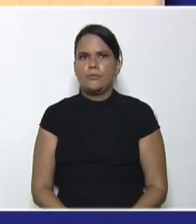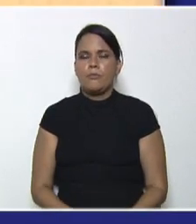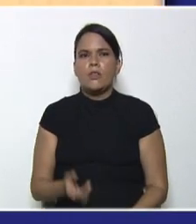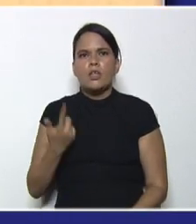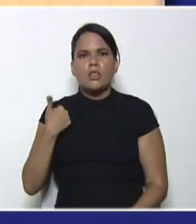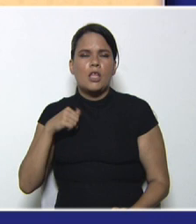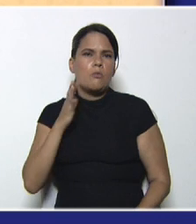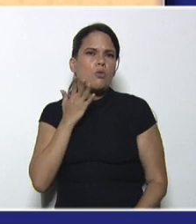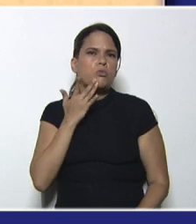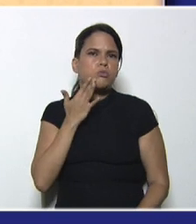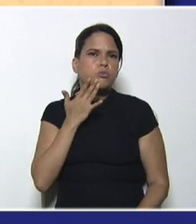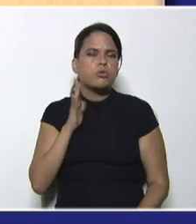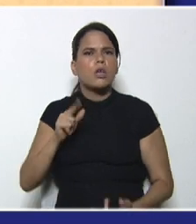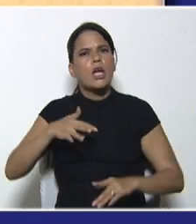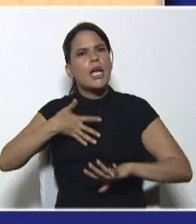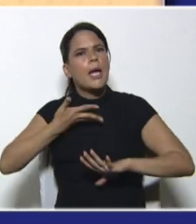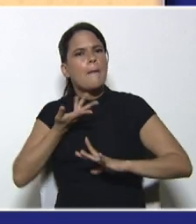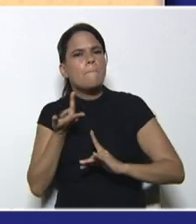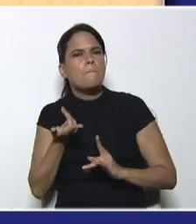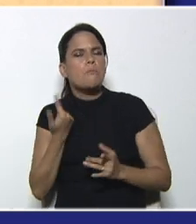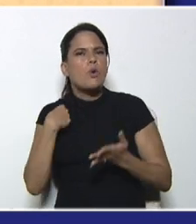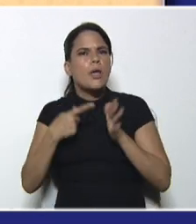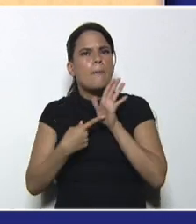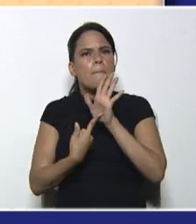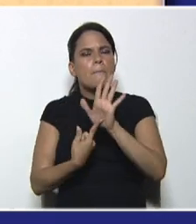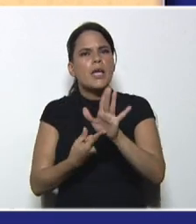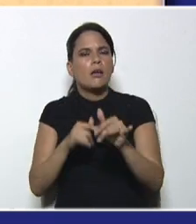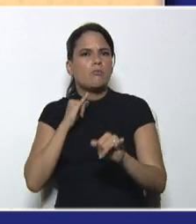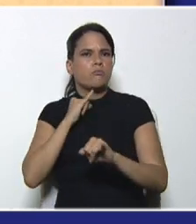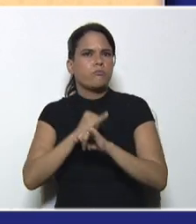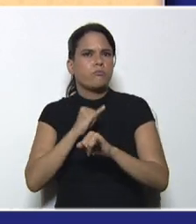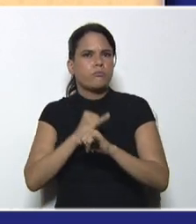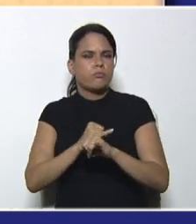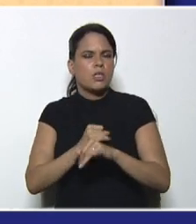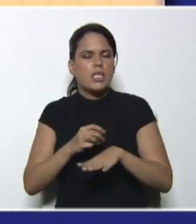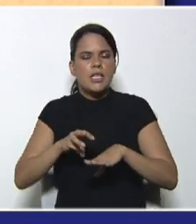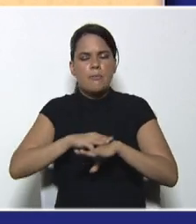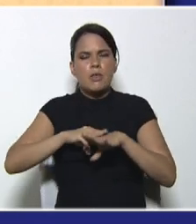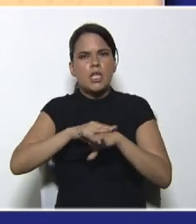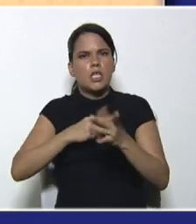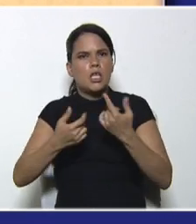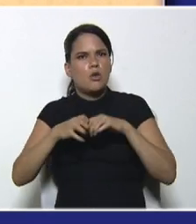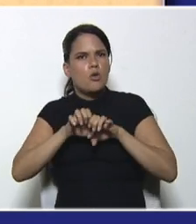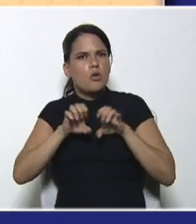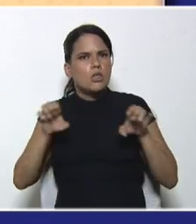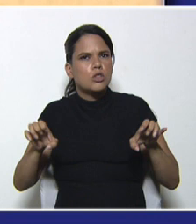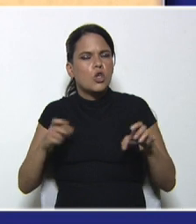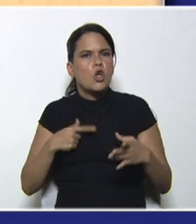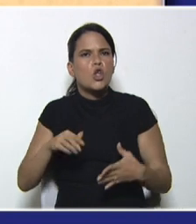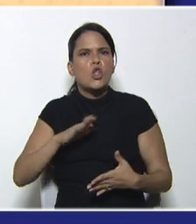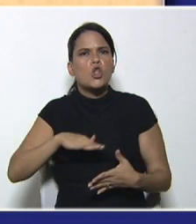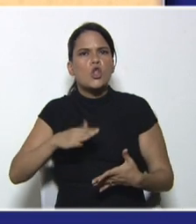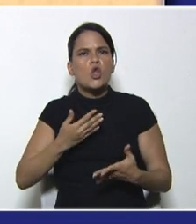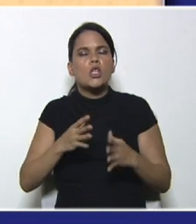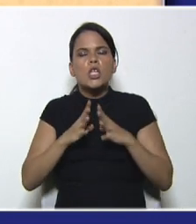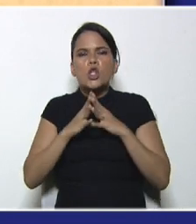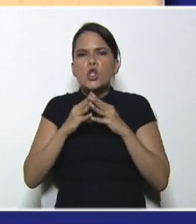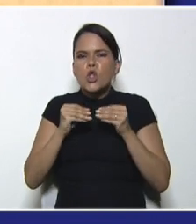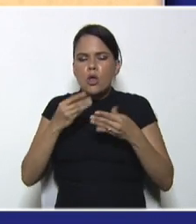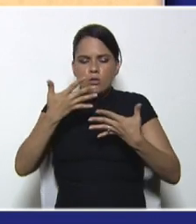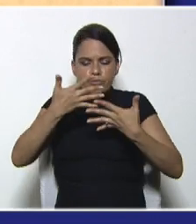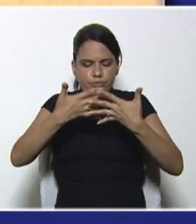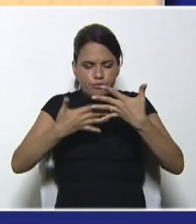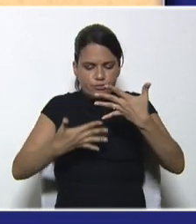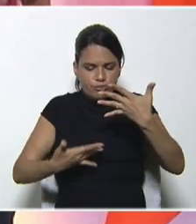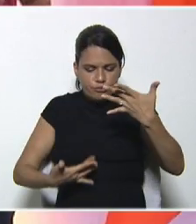Tenemos algunos ejemplos que pueden ver en nuestra página web del Ministerio de Poder Popular para la Educación, donde tienen todo